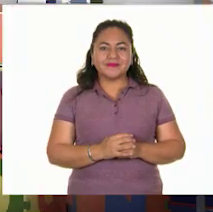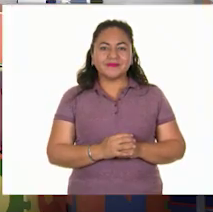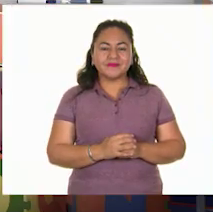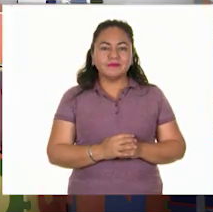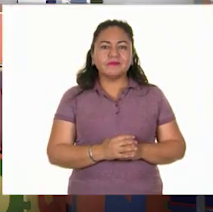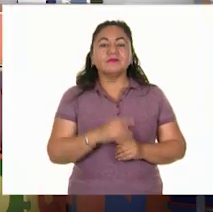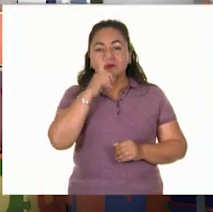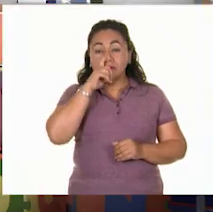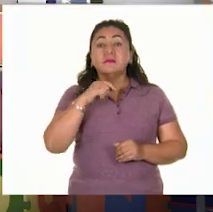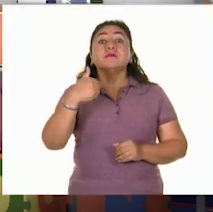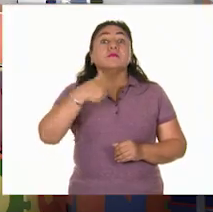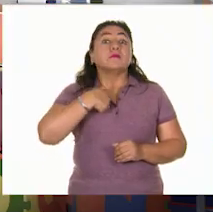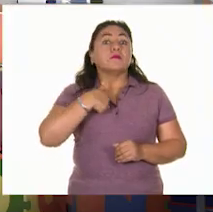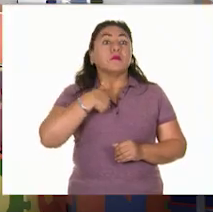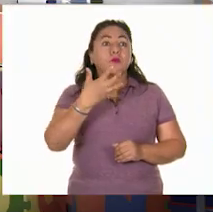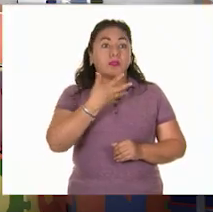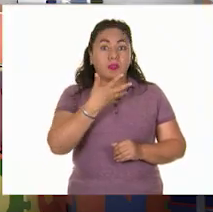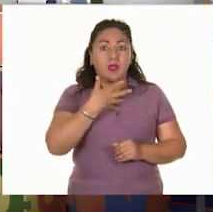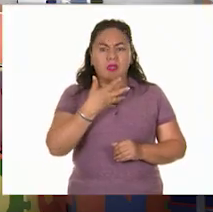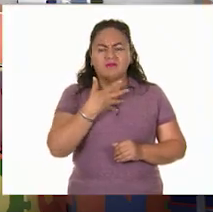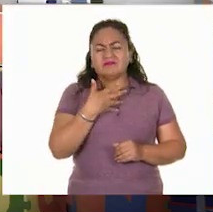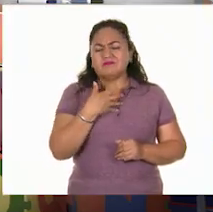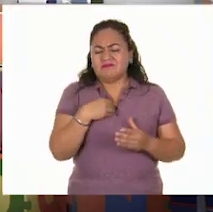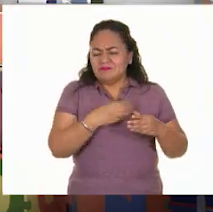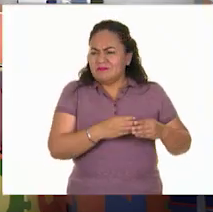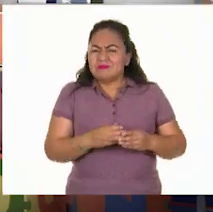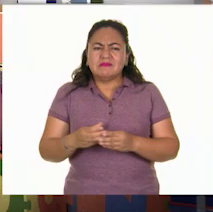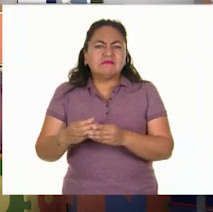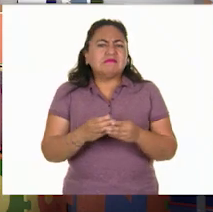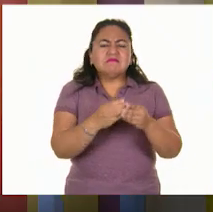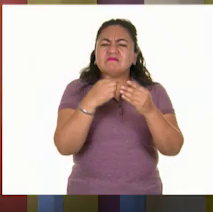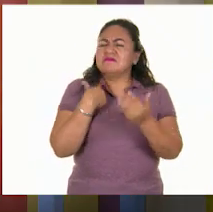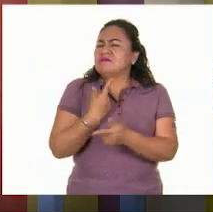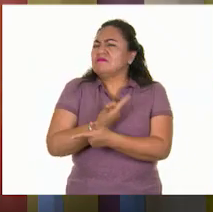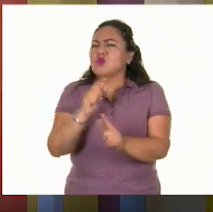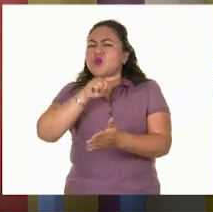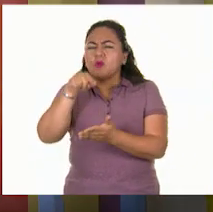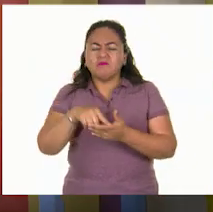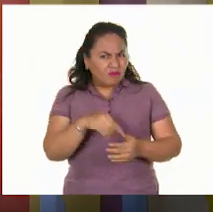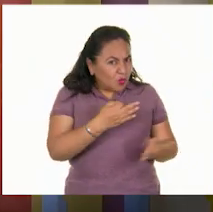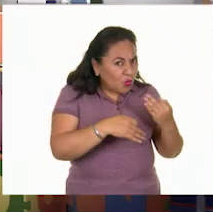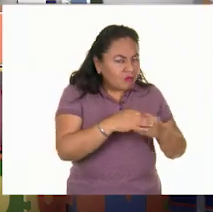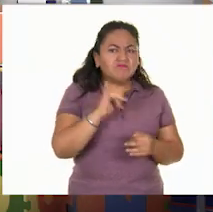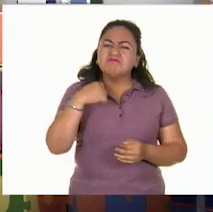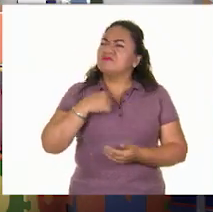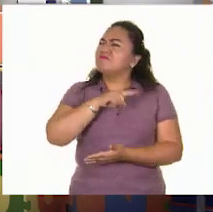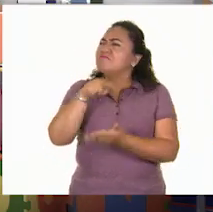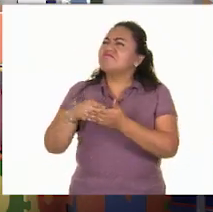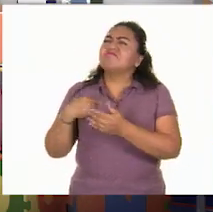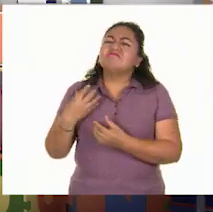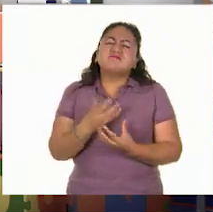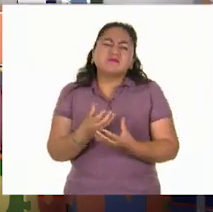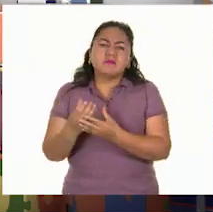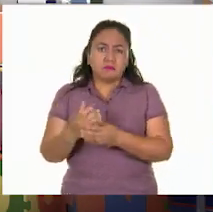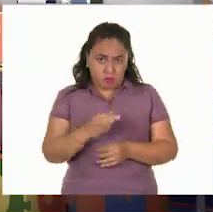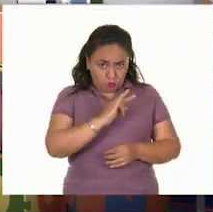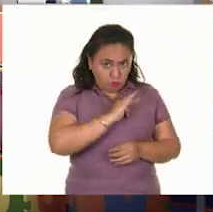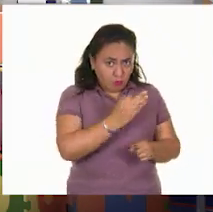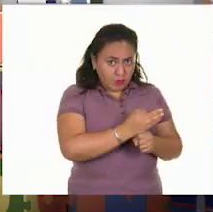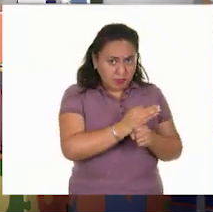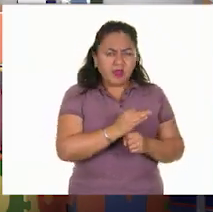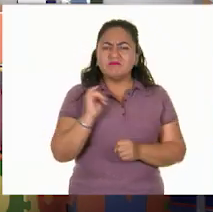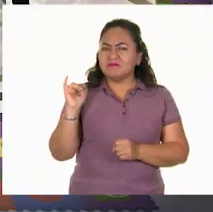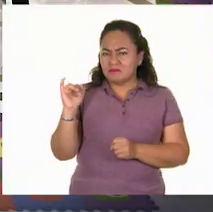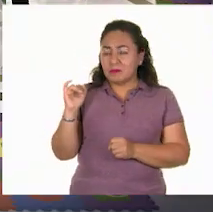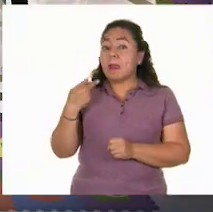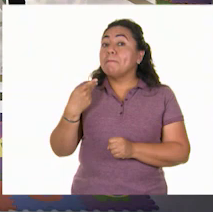Pero yo tengo una máquina que nos lleva a todos los lugares en donde nosotros queramos. ¿A todos? A todos los lugares. ¿Y podemos ir ahorita? Claro que